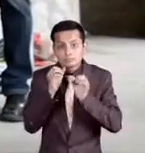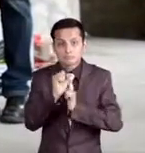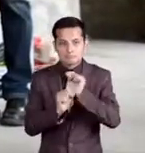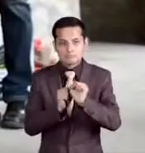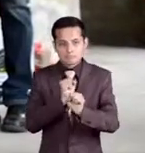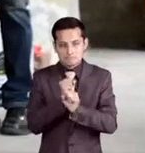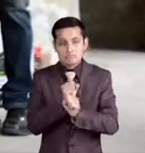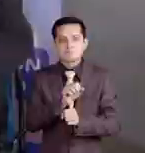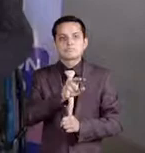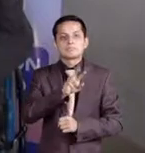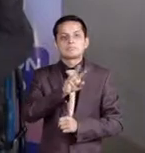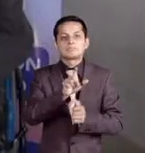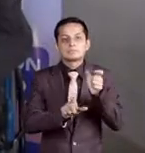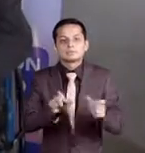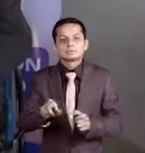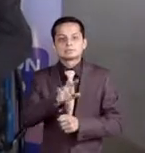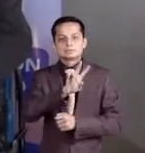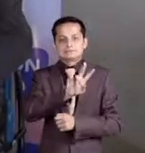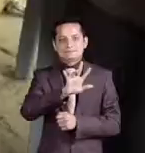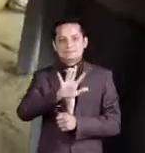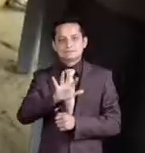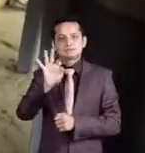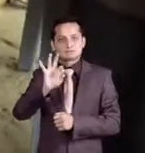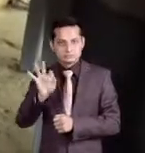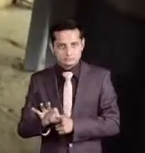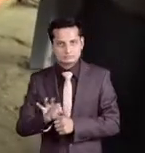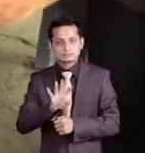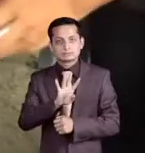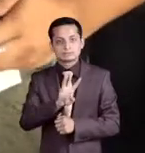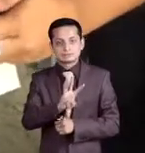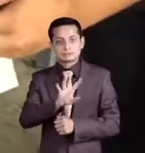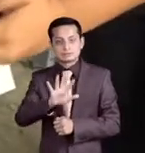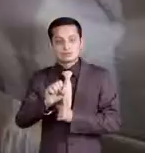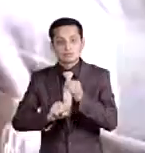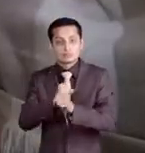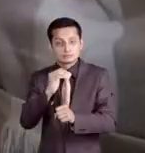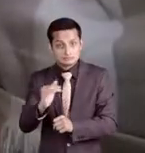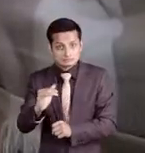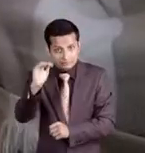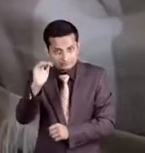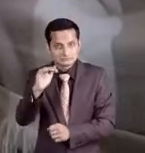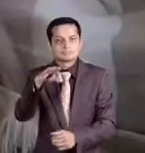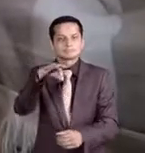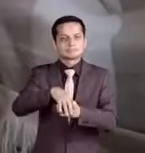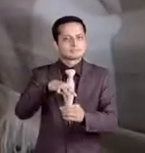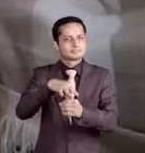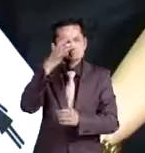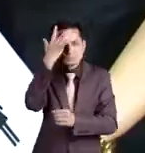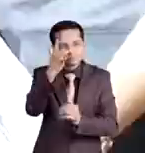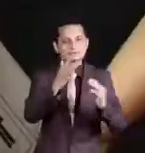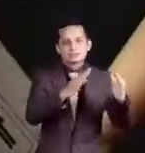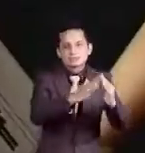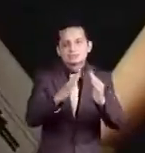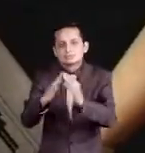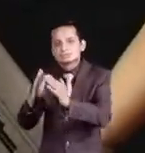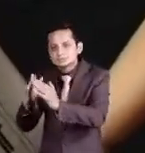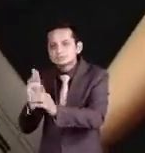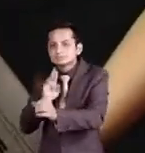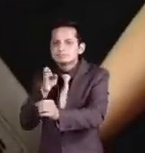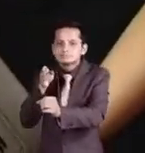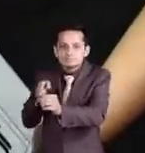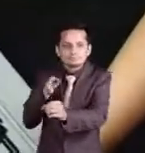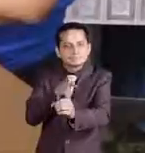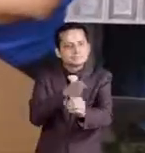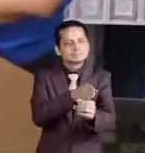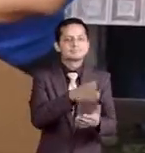Para el viernes 2 de febrero, las personas con más del 75% de discapacidad física y mayores de 65 años sufragarán a